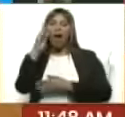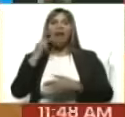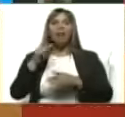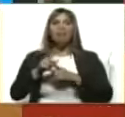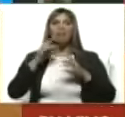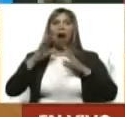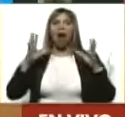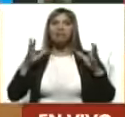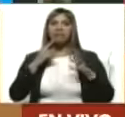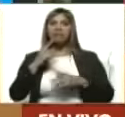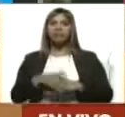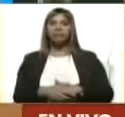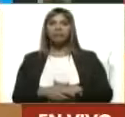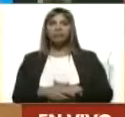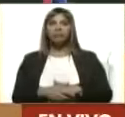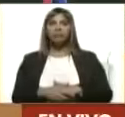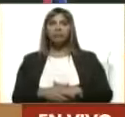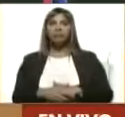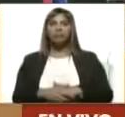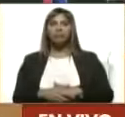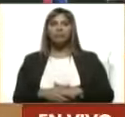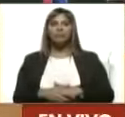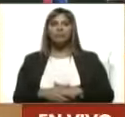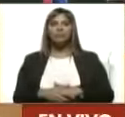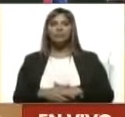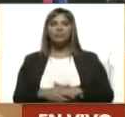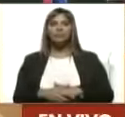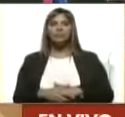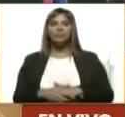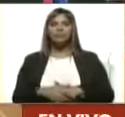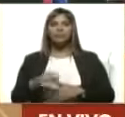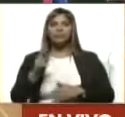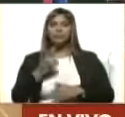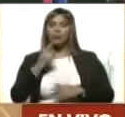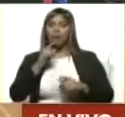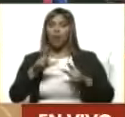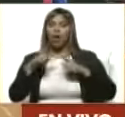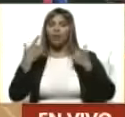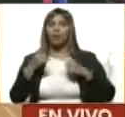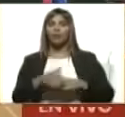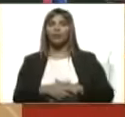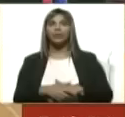alta. Es alta, ¿ves? Solo tiene casi igual que La Guaira.